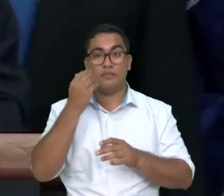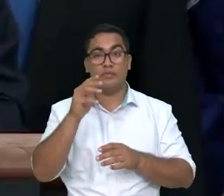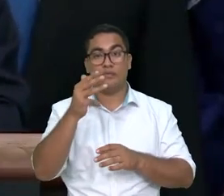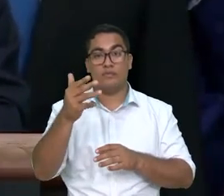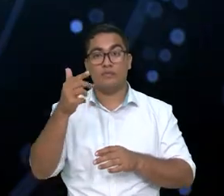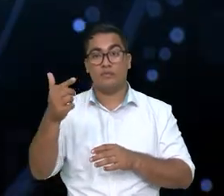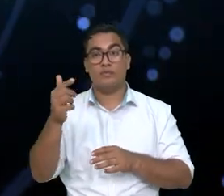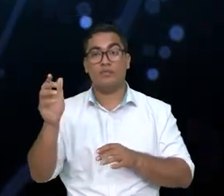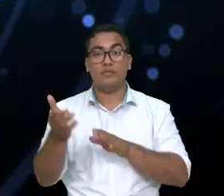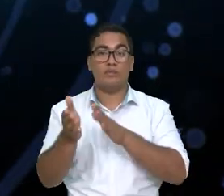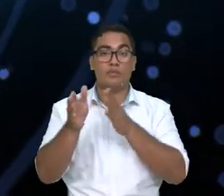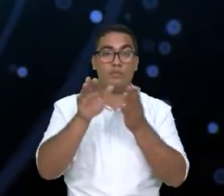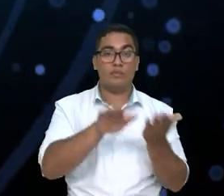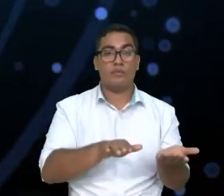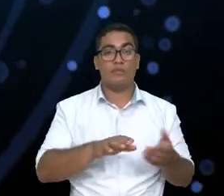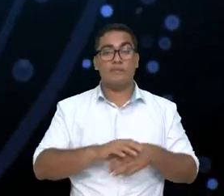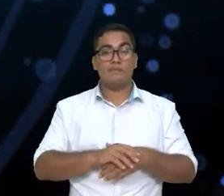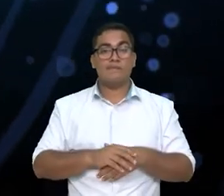muertos.